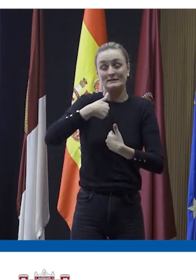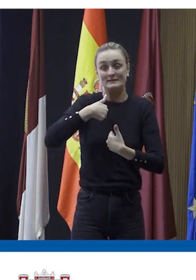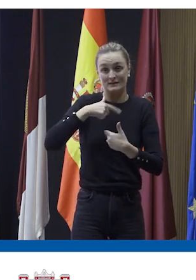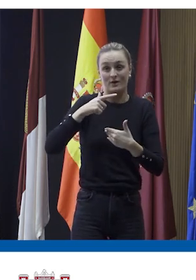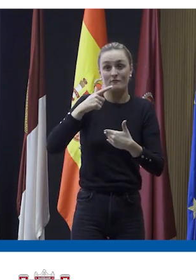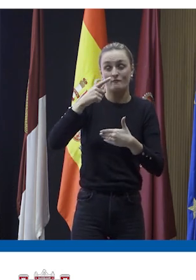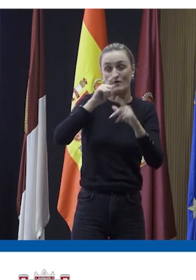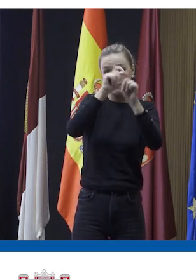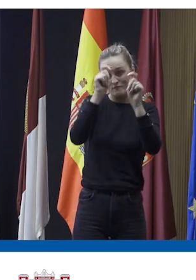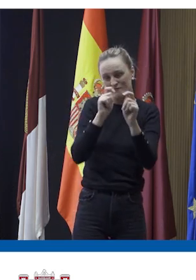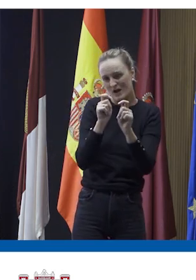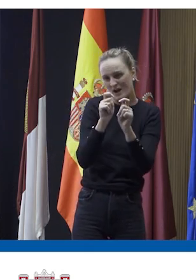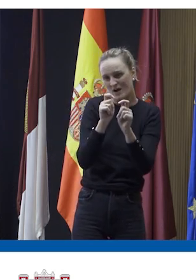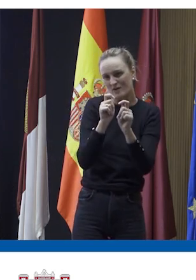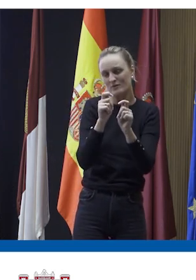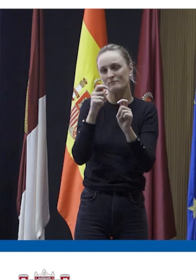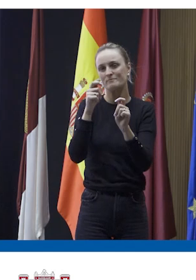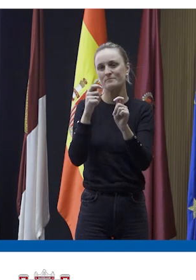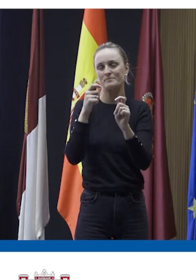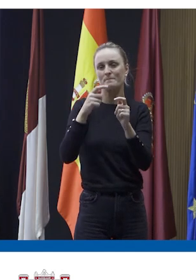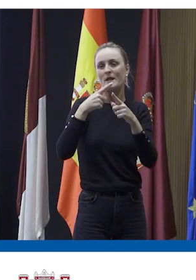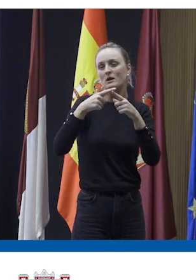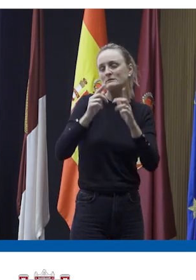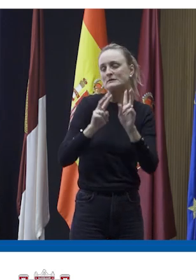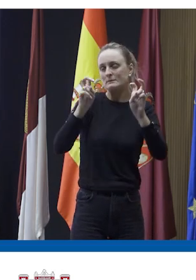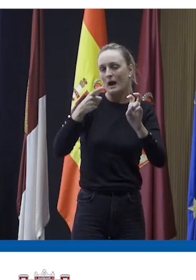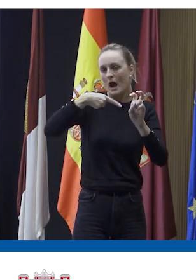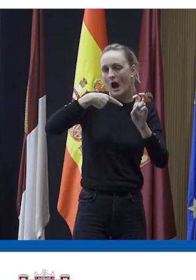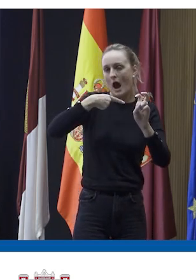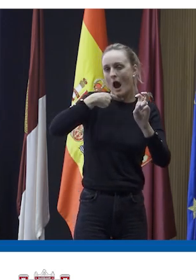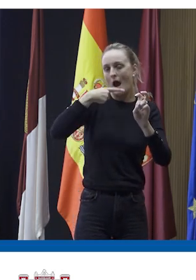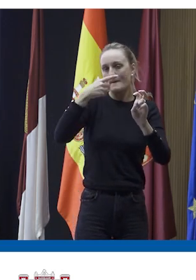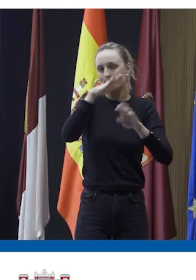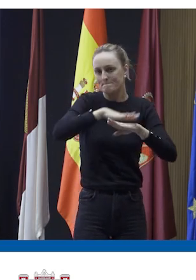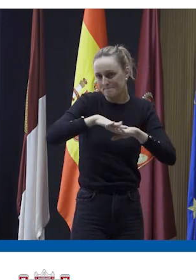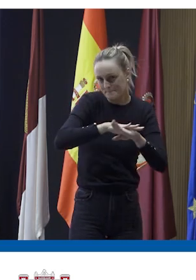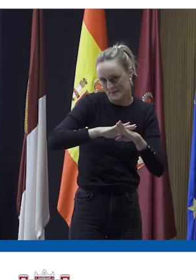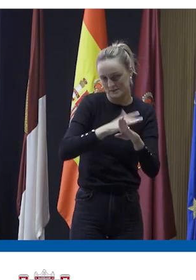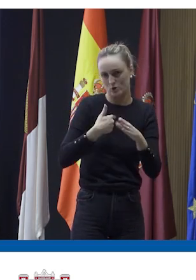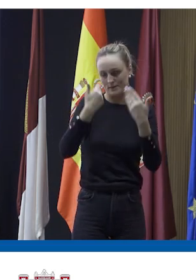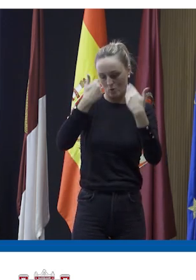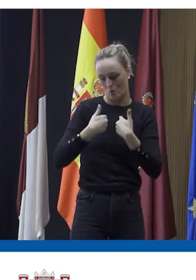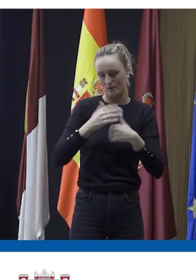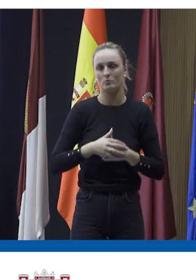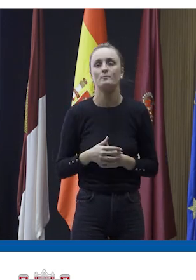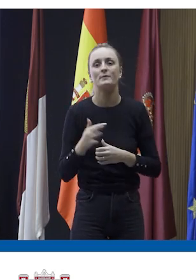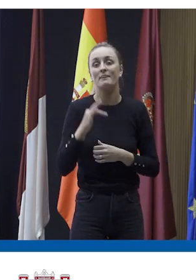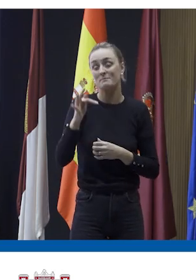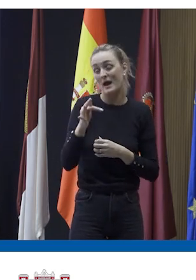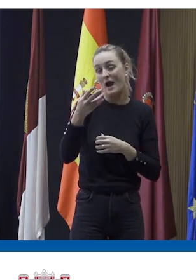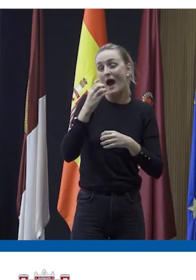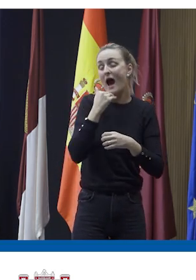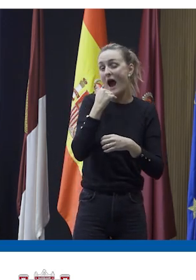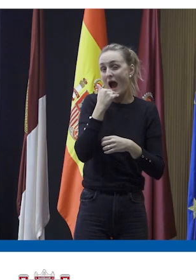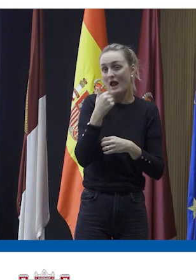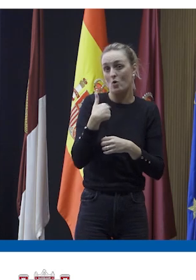e importantísimas. La micción, la defecación, la reproducción y también un componente postural y mecánico que